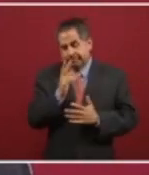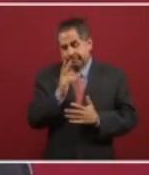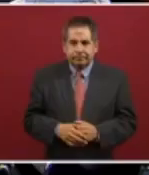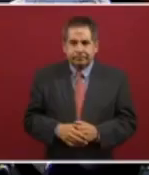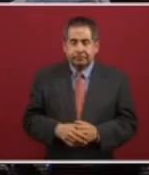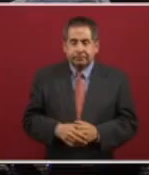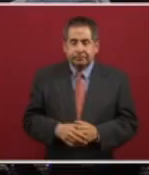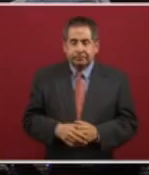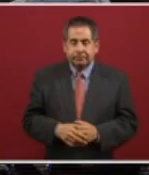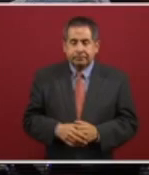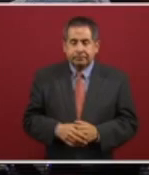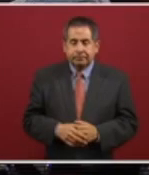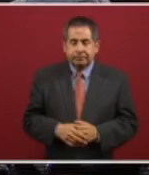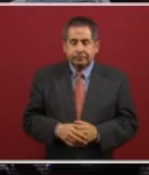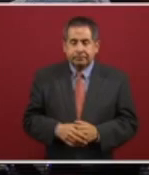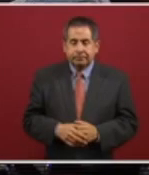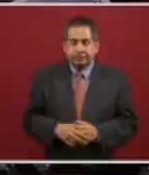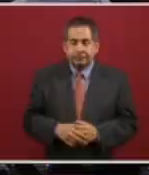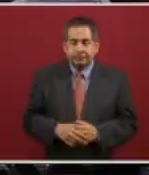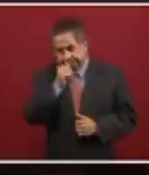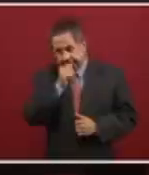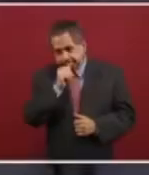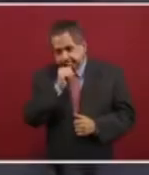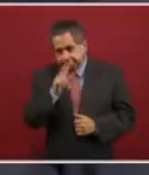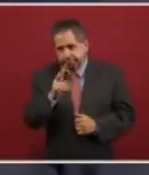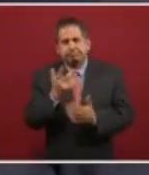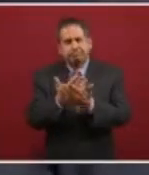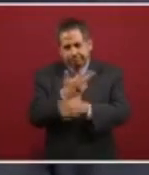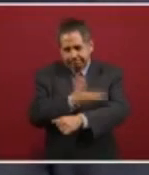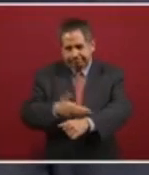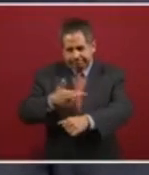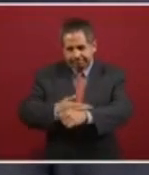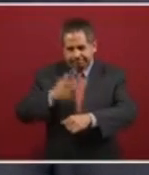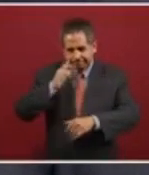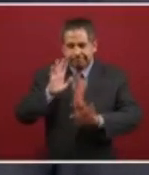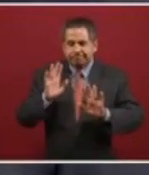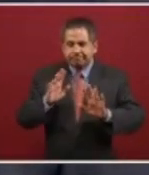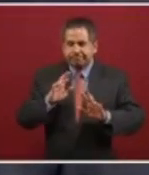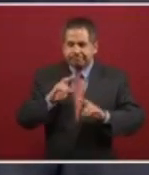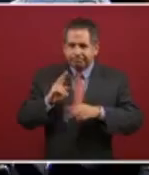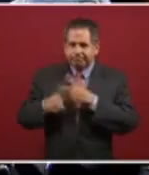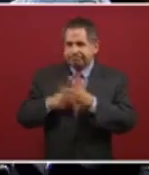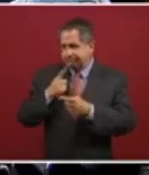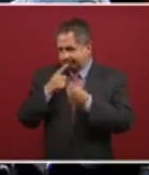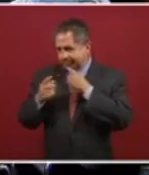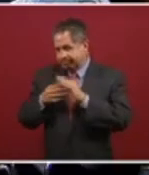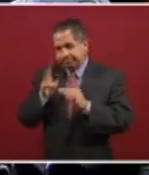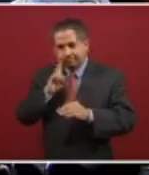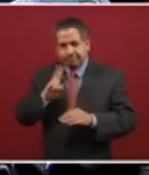¿Con su familia? No sé todavía, pero en eso andamos, andamos resolviendo.